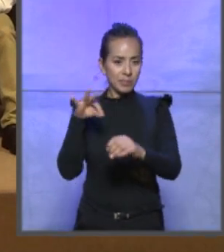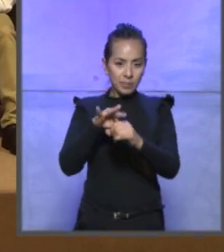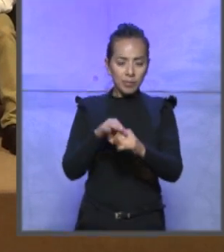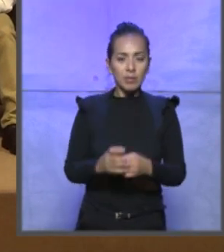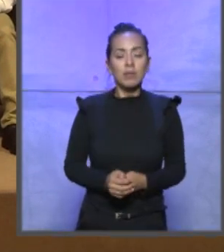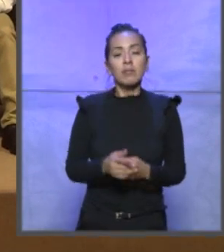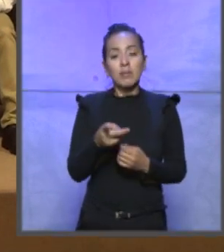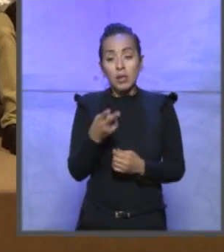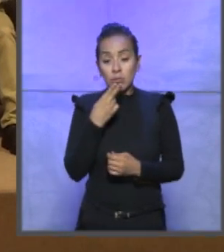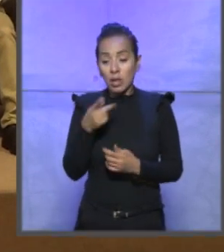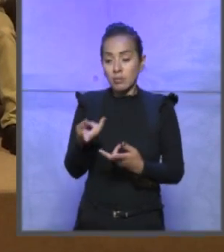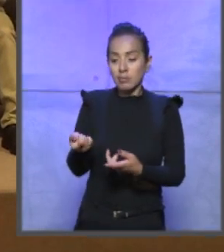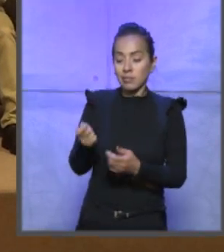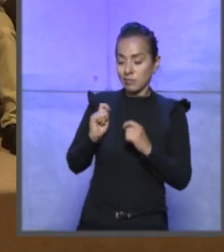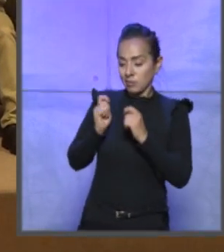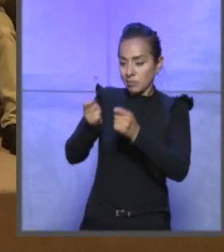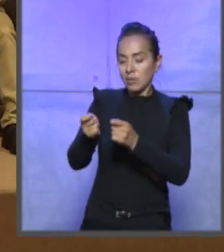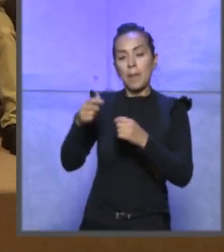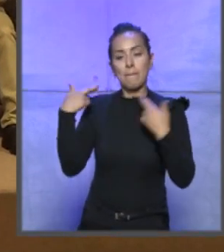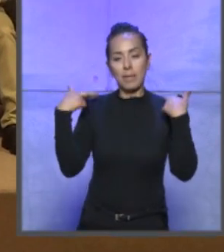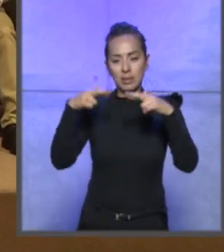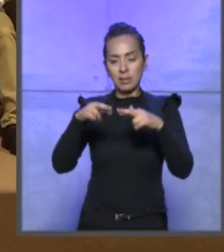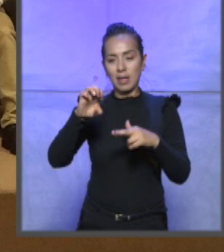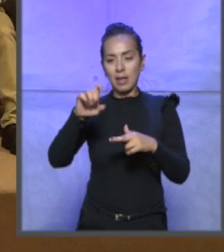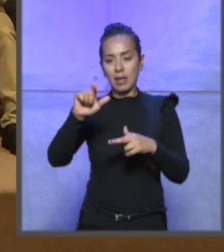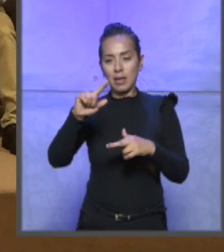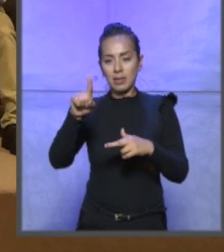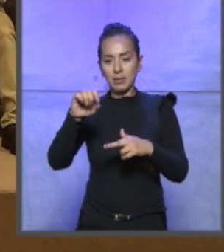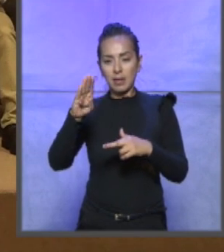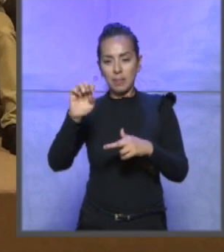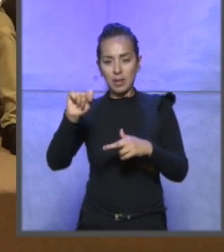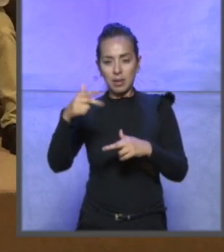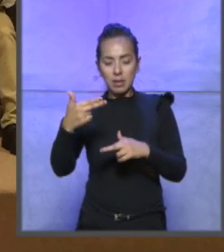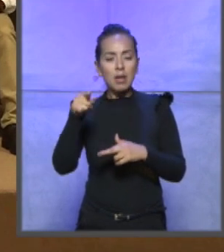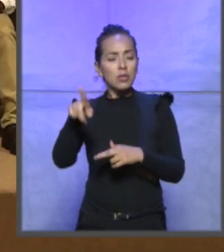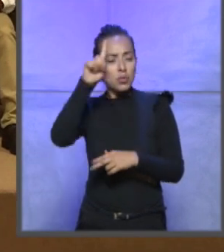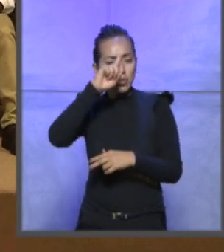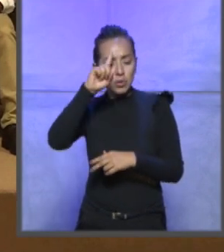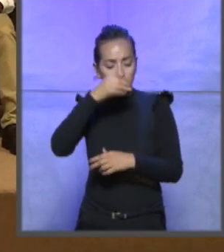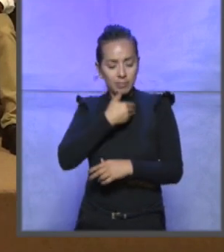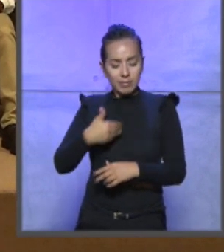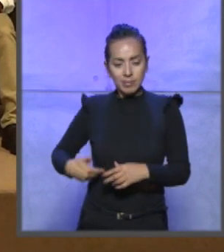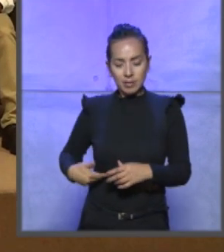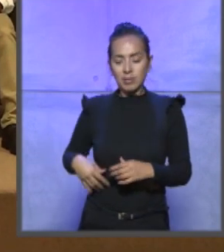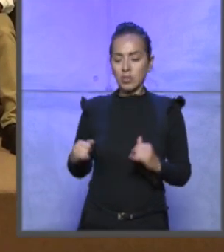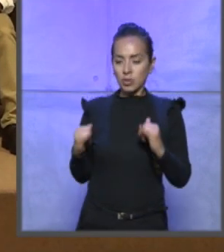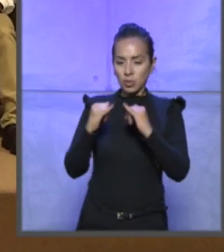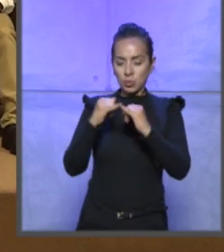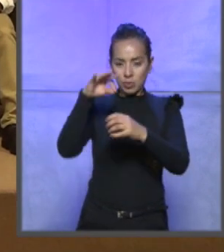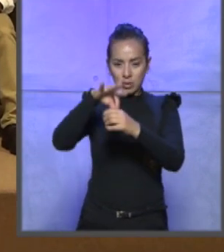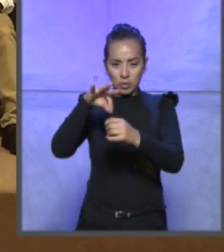electoral, por lo que cedo el uso de la voz a la maestra Elizabeth Nava Gutiérrez, consejera presidente del Instituto Electoral